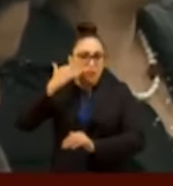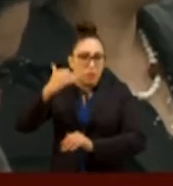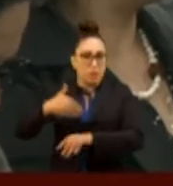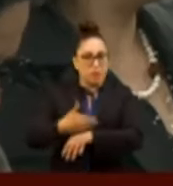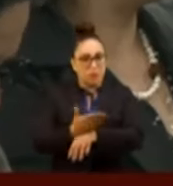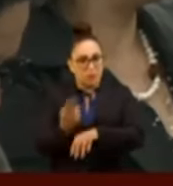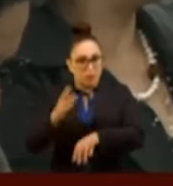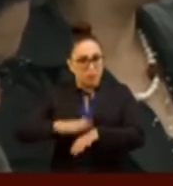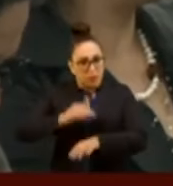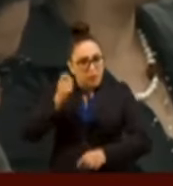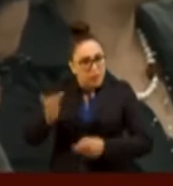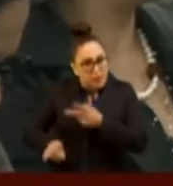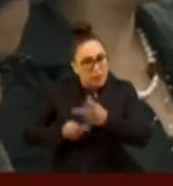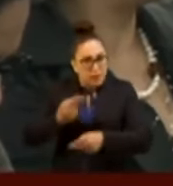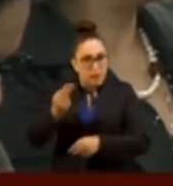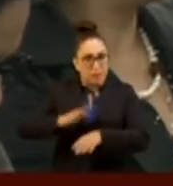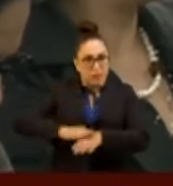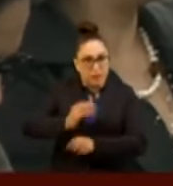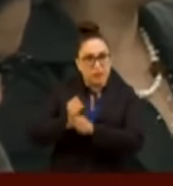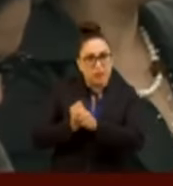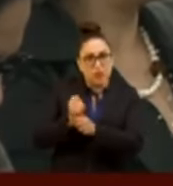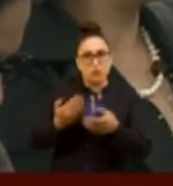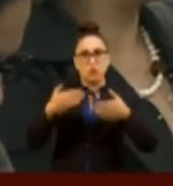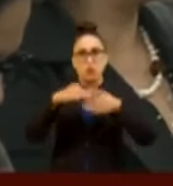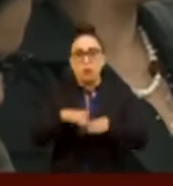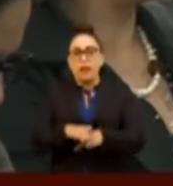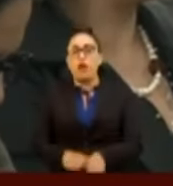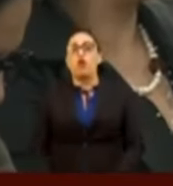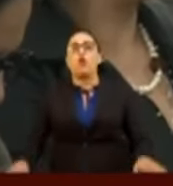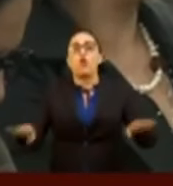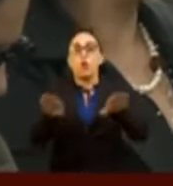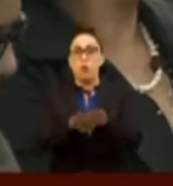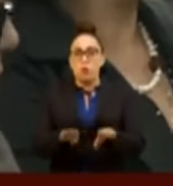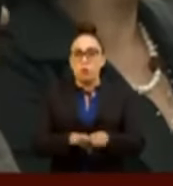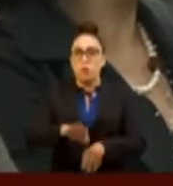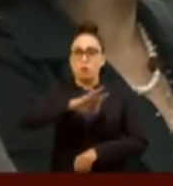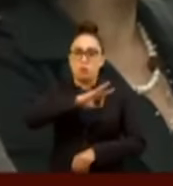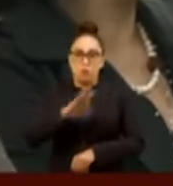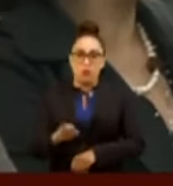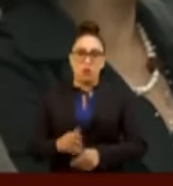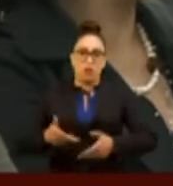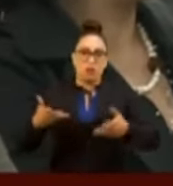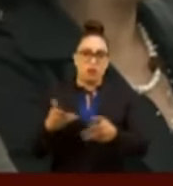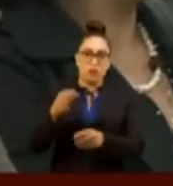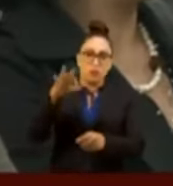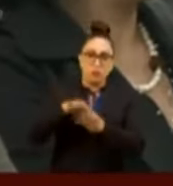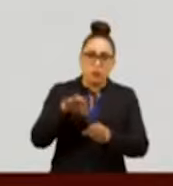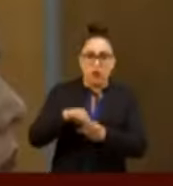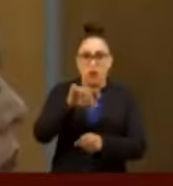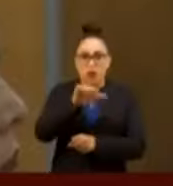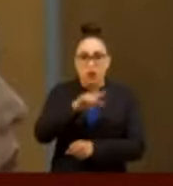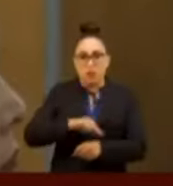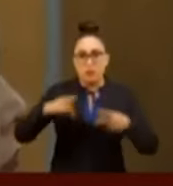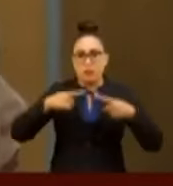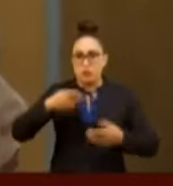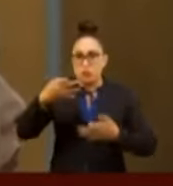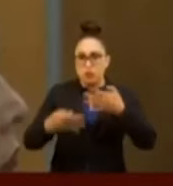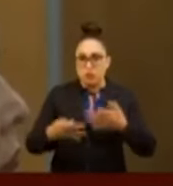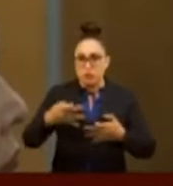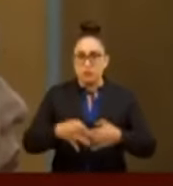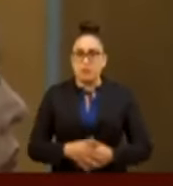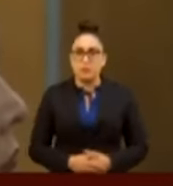haciendo interrogantes acerca de los cómo podríamos sacar adelante la elección popular. ¿No